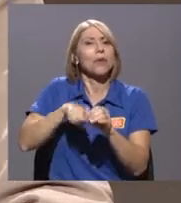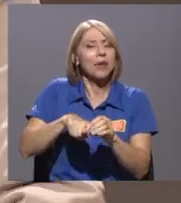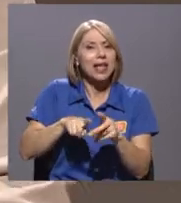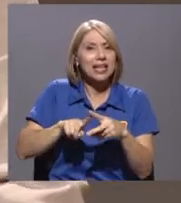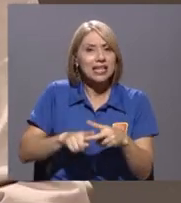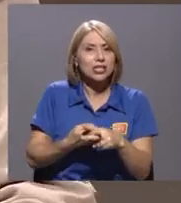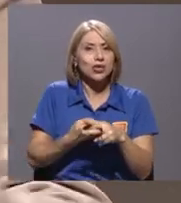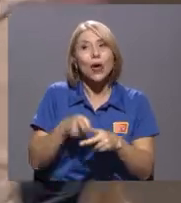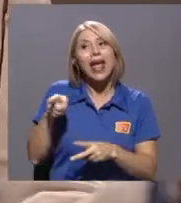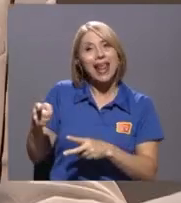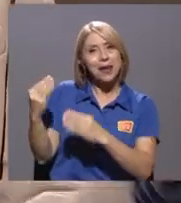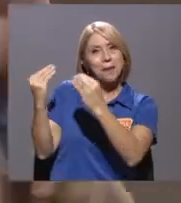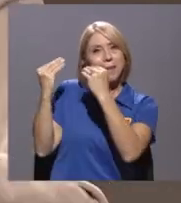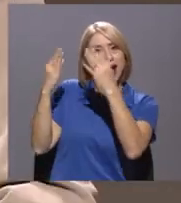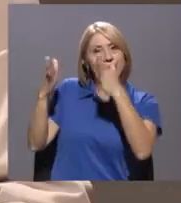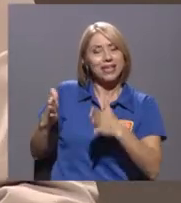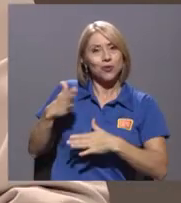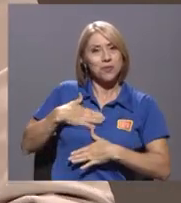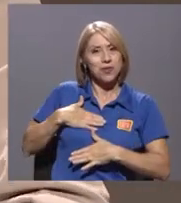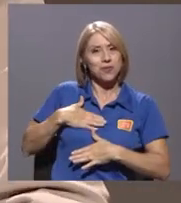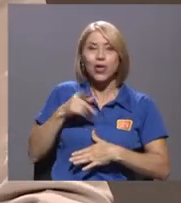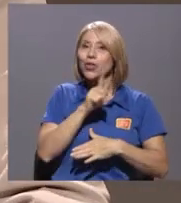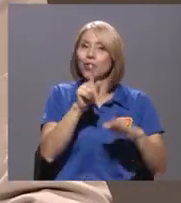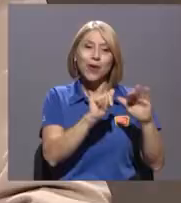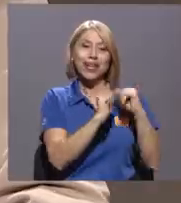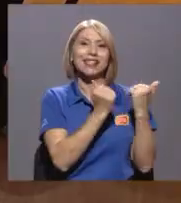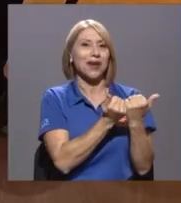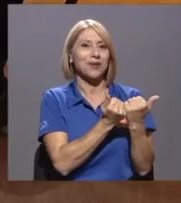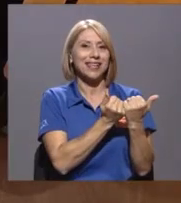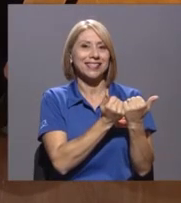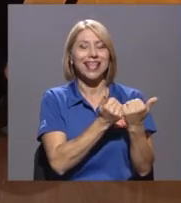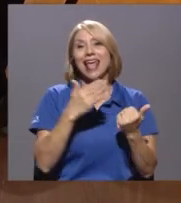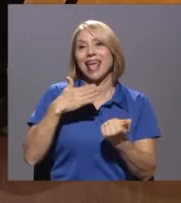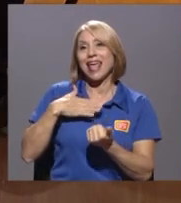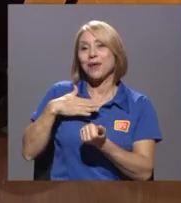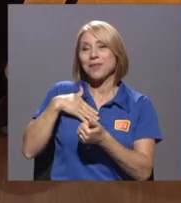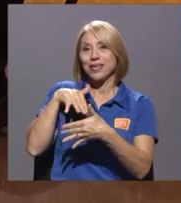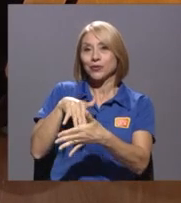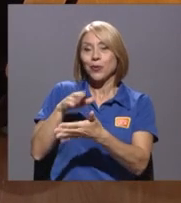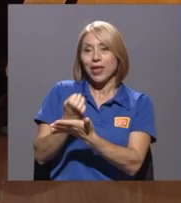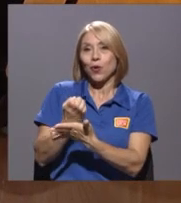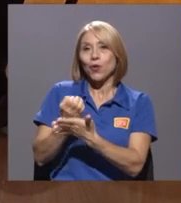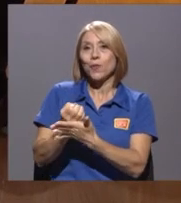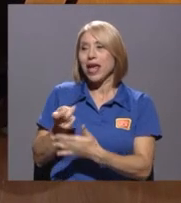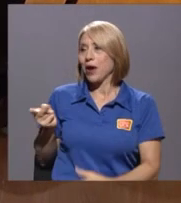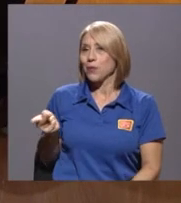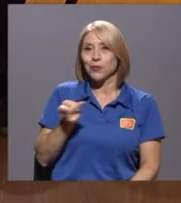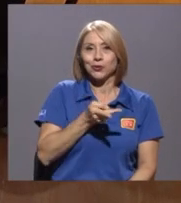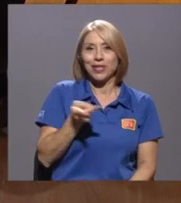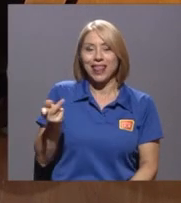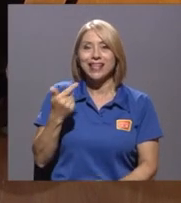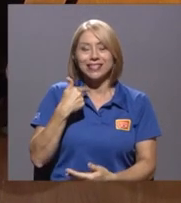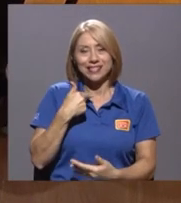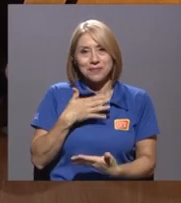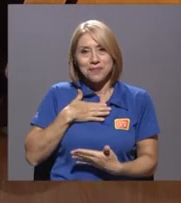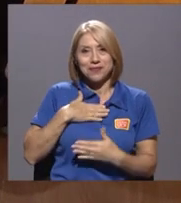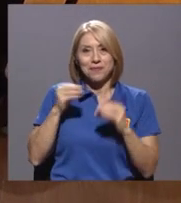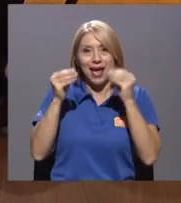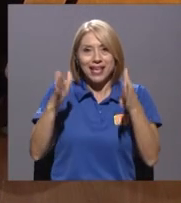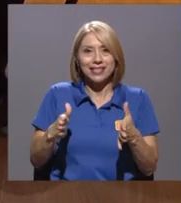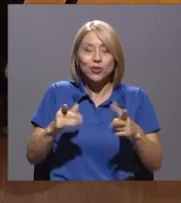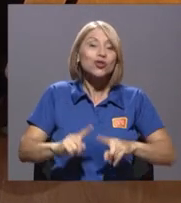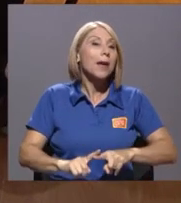aulas porque yo en economía es a ustedes a quienes tuve de maestros pero don guido fue un maestro en la práctica